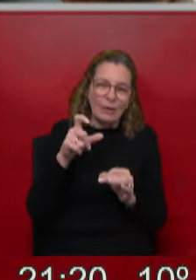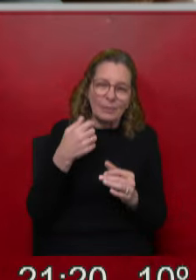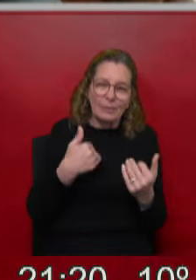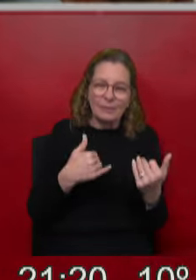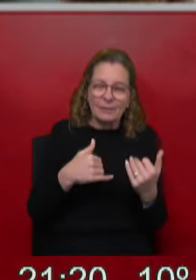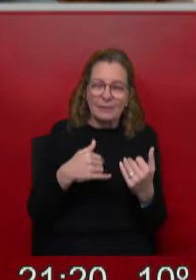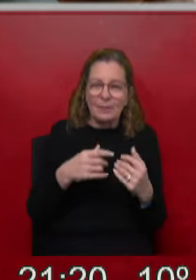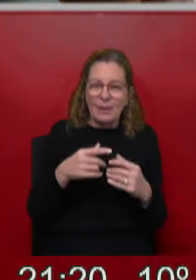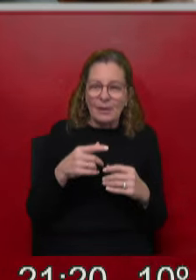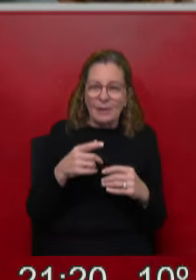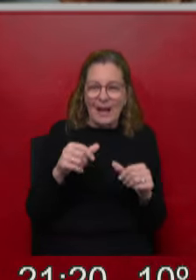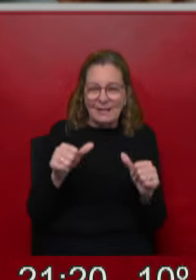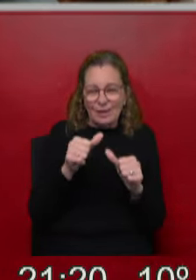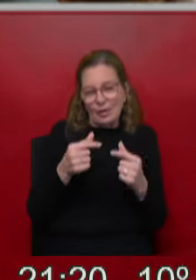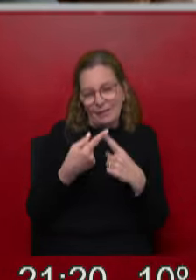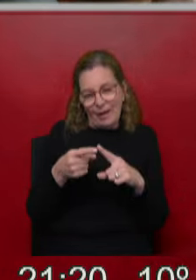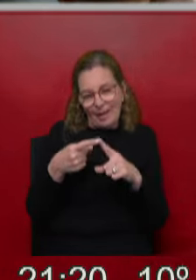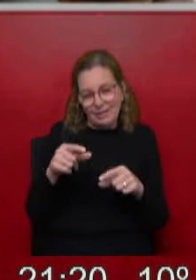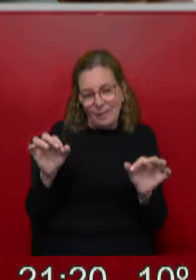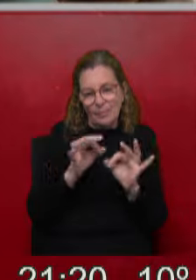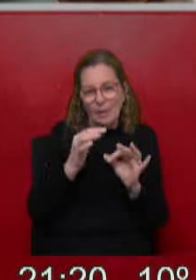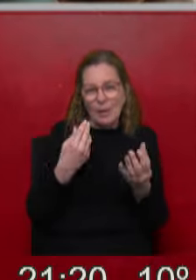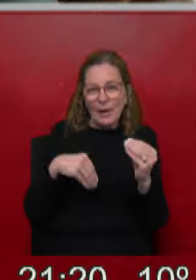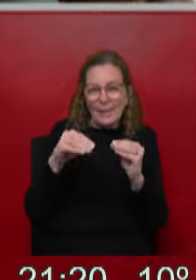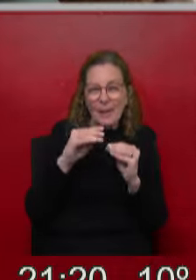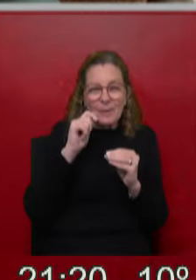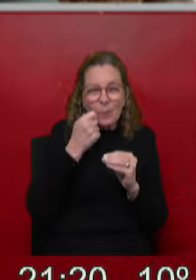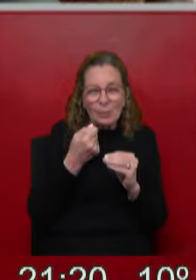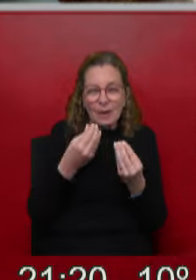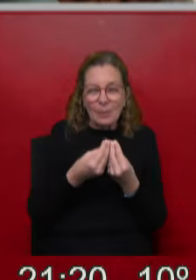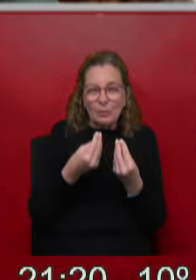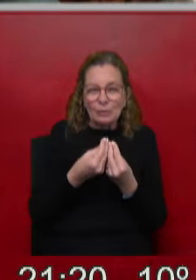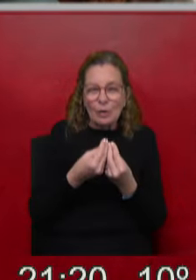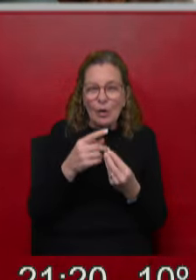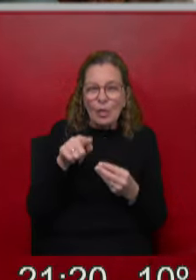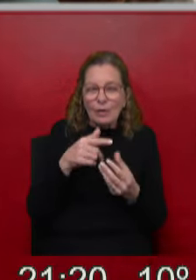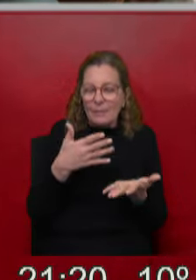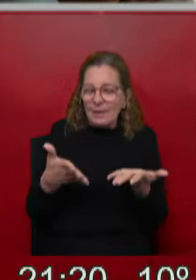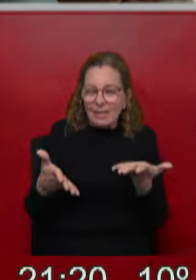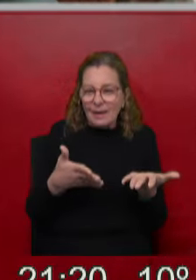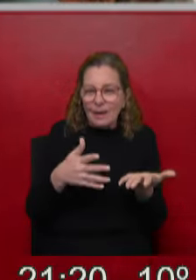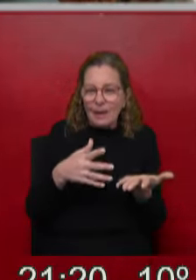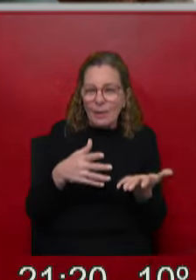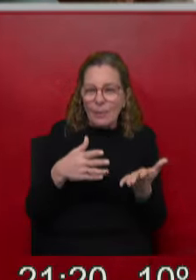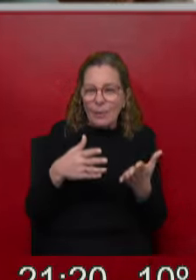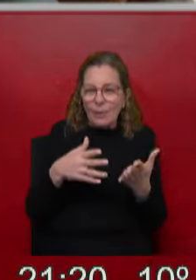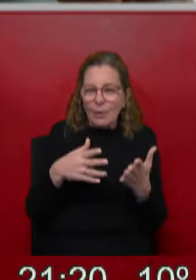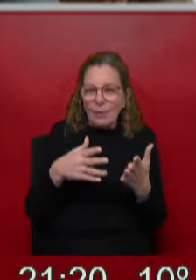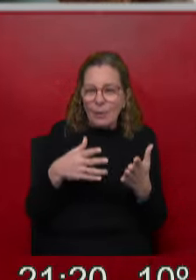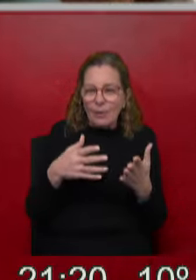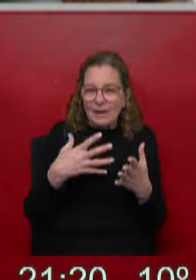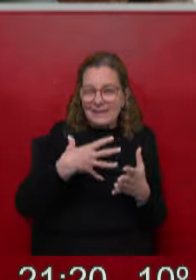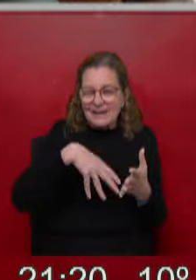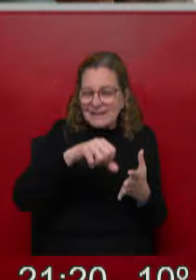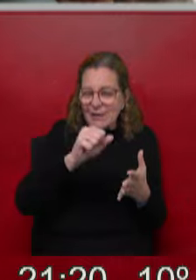tocando, grabando, componiendo. Pero en realidad lo que más me gusta de todo eso es el lugar en donde me deja. ¿Entendés? Como una nave, como un vehículo que me